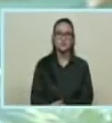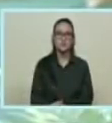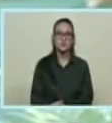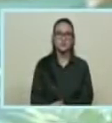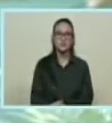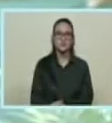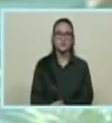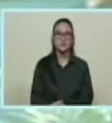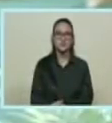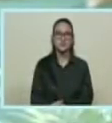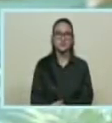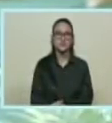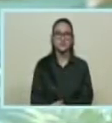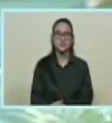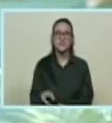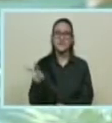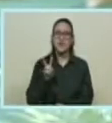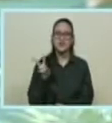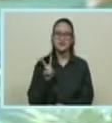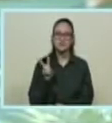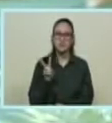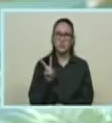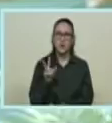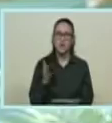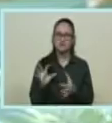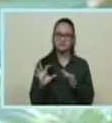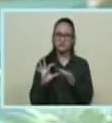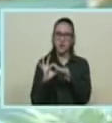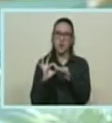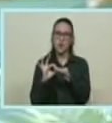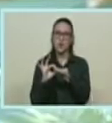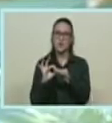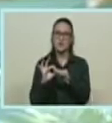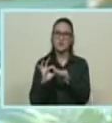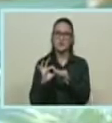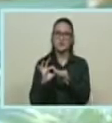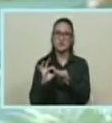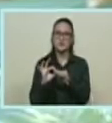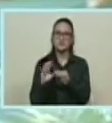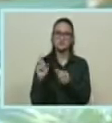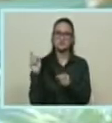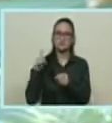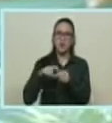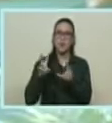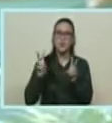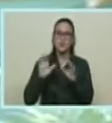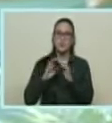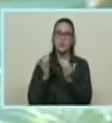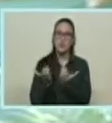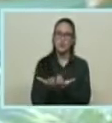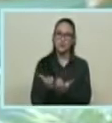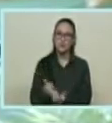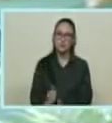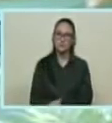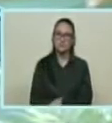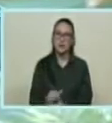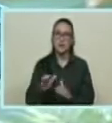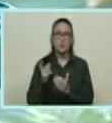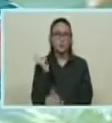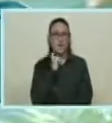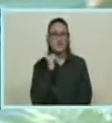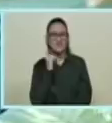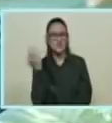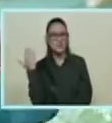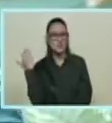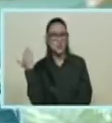mundo. Y Venezuela está conectada, inserta en el nuevo mundo que ha surgido. El mundo antiguo de